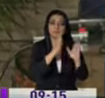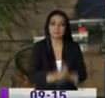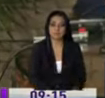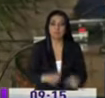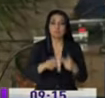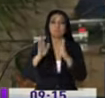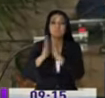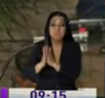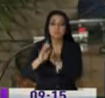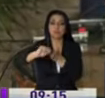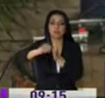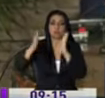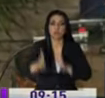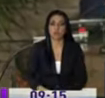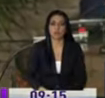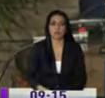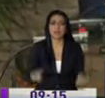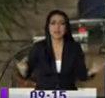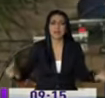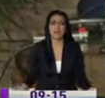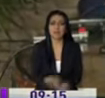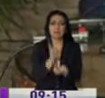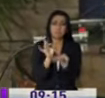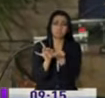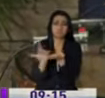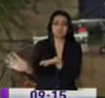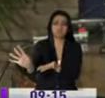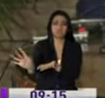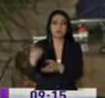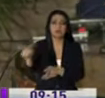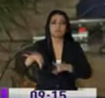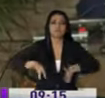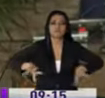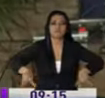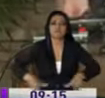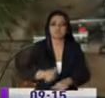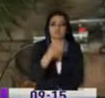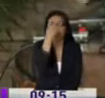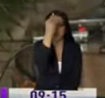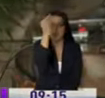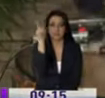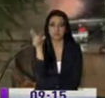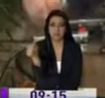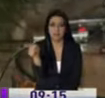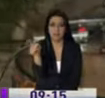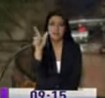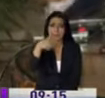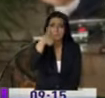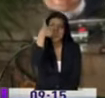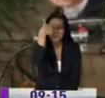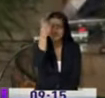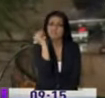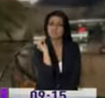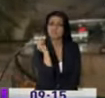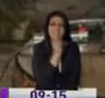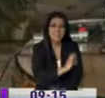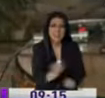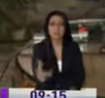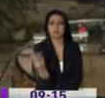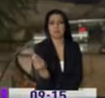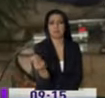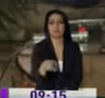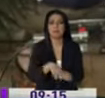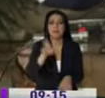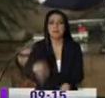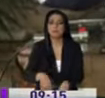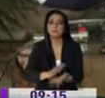contralor la inmediata destitución del corrupto de Glass, que si tuviera vergüenza o decencia, ya hubiese